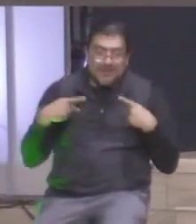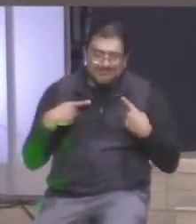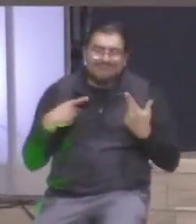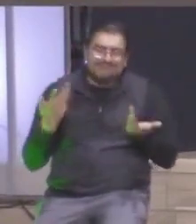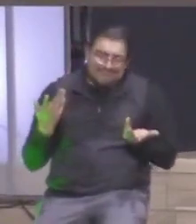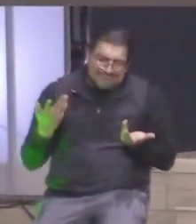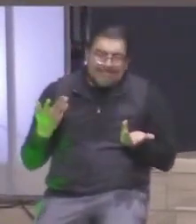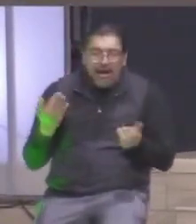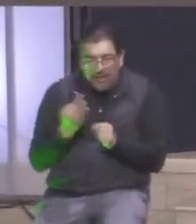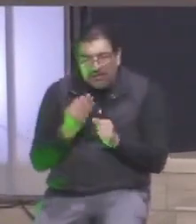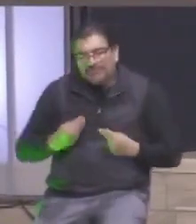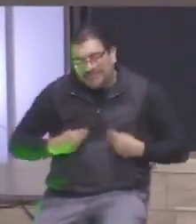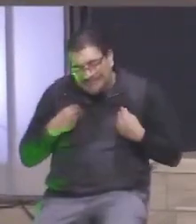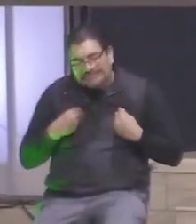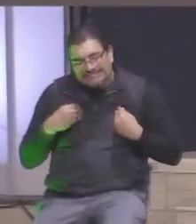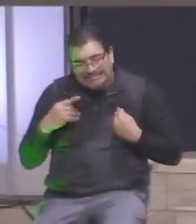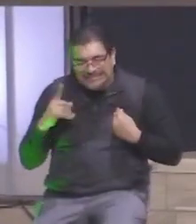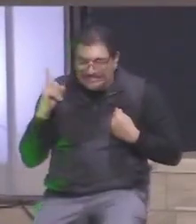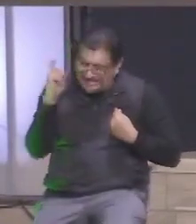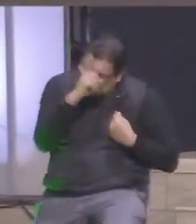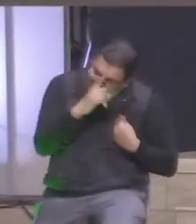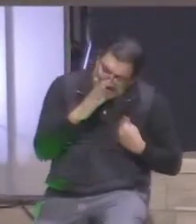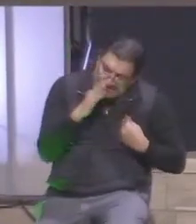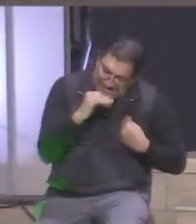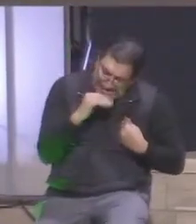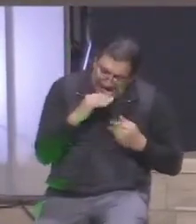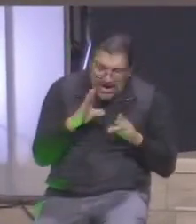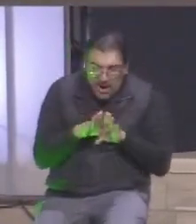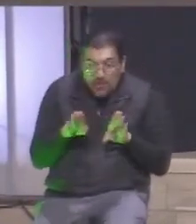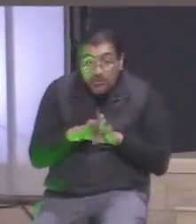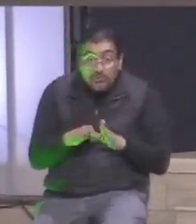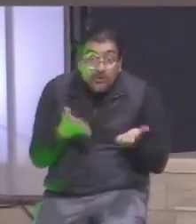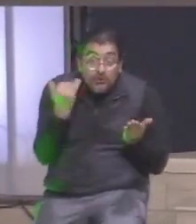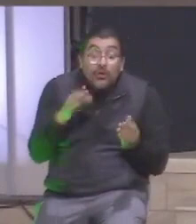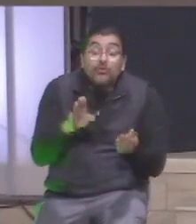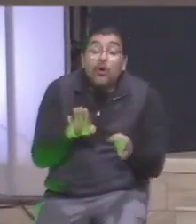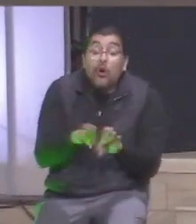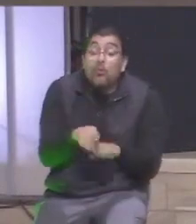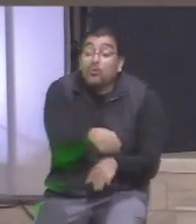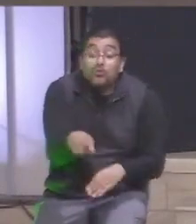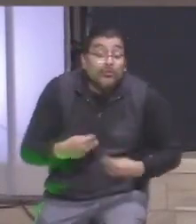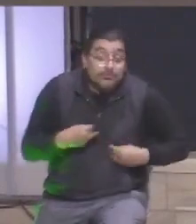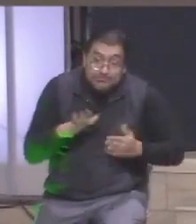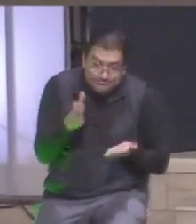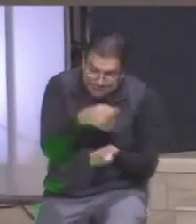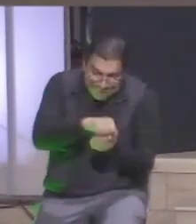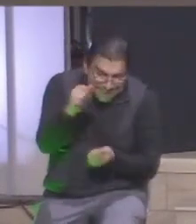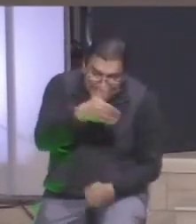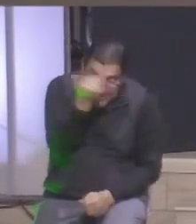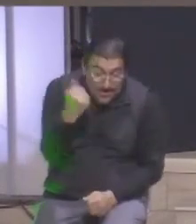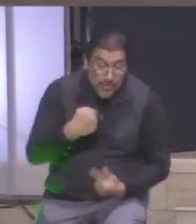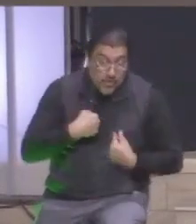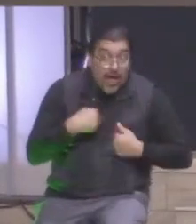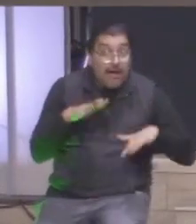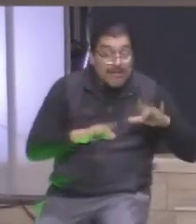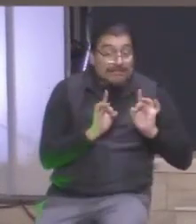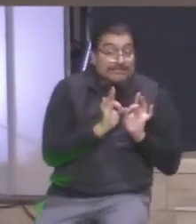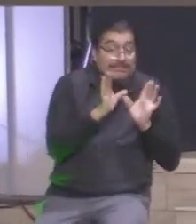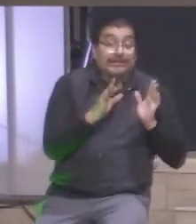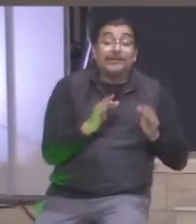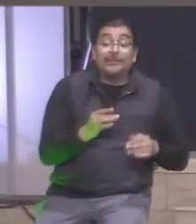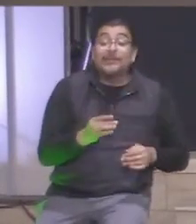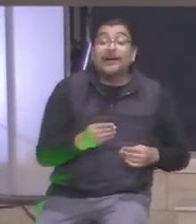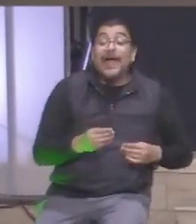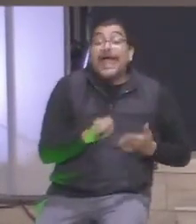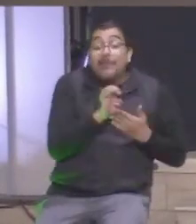ciertos momentos de nuestra vida complicados eh No sé cómo se llamará el tuyo yo está no sé Pero a mí se me complica la vida cada vez que tengo que pagar la